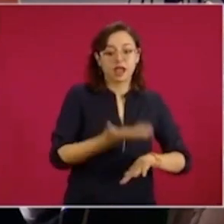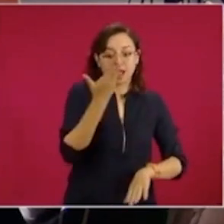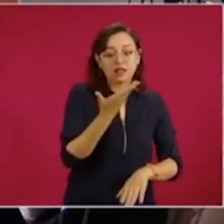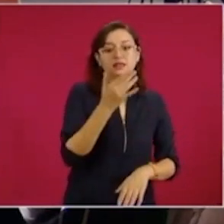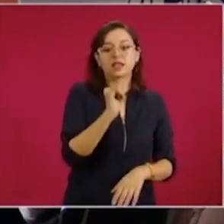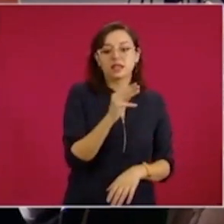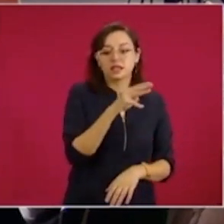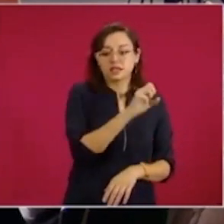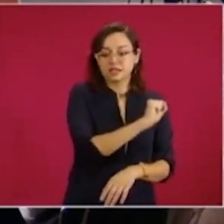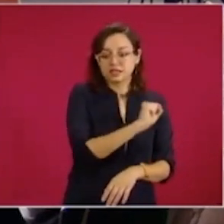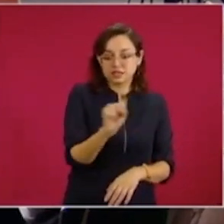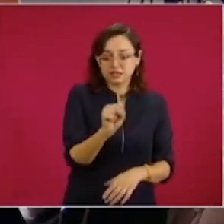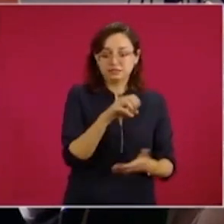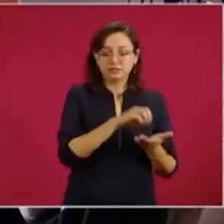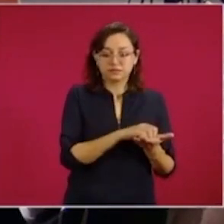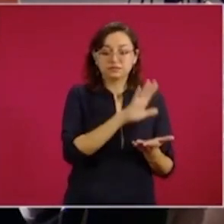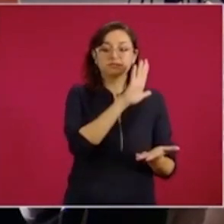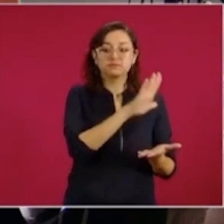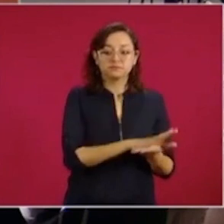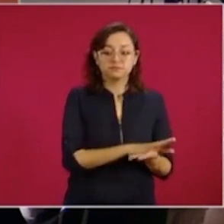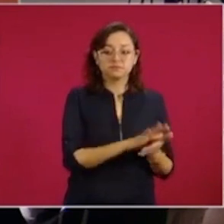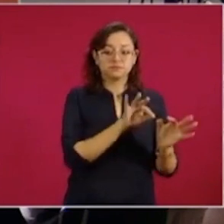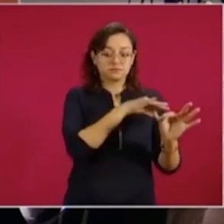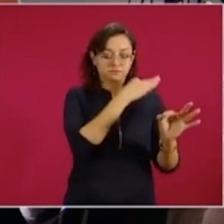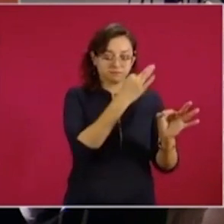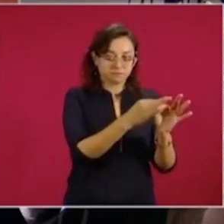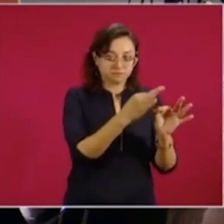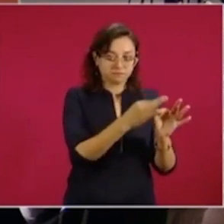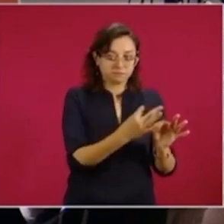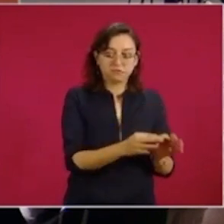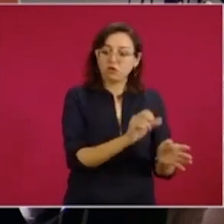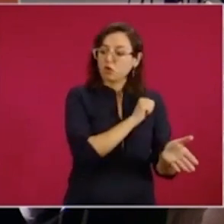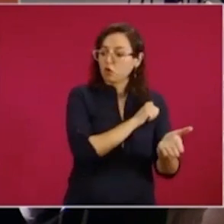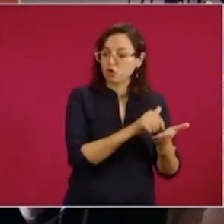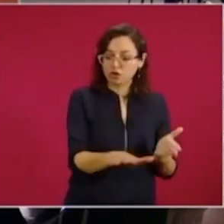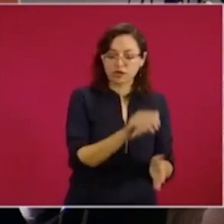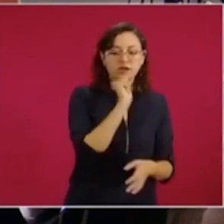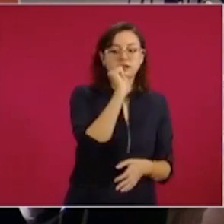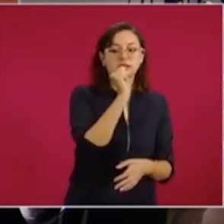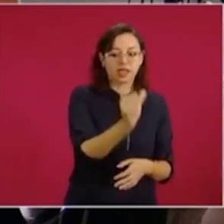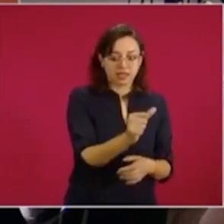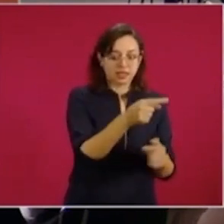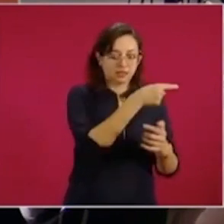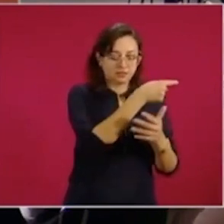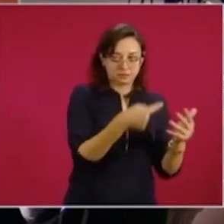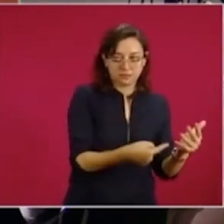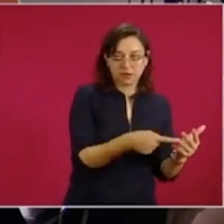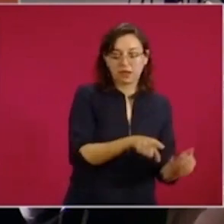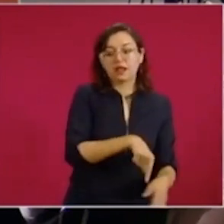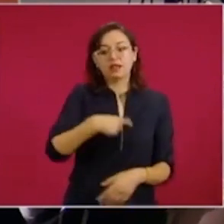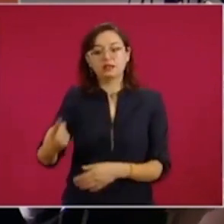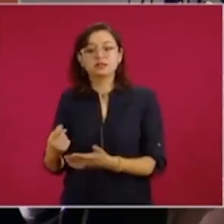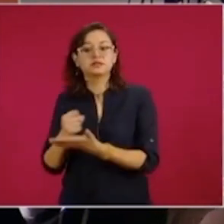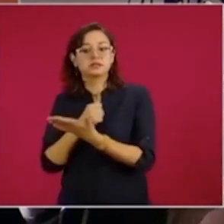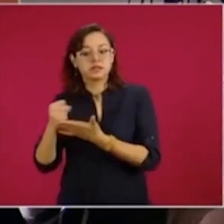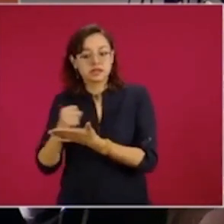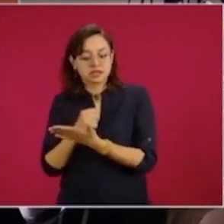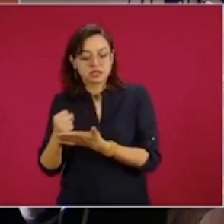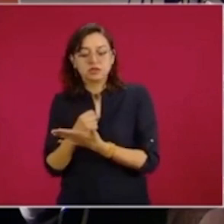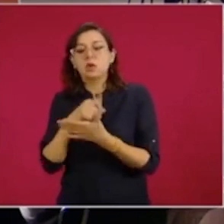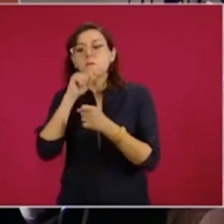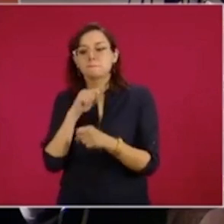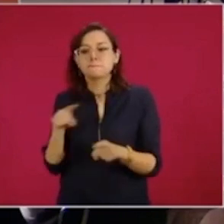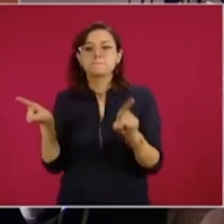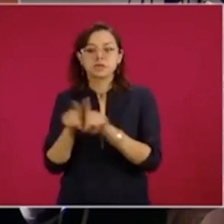tengan, que hayan cumplido con el requisito de no haber despedido, en el caso de crédito a la palabra, vamos a